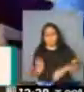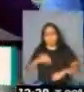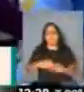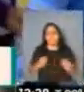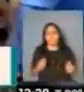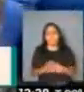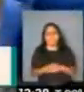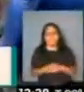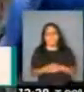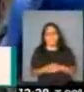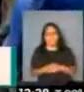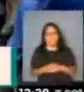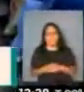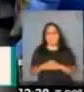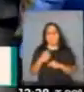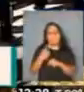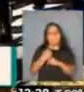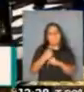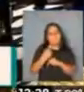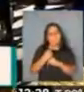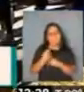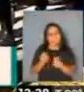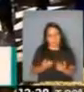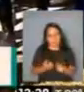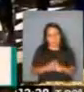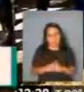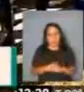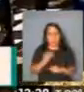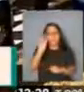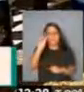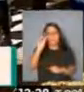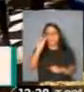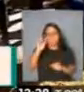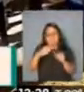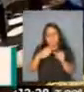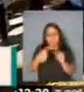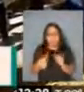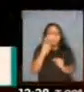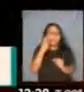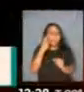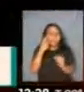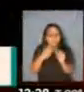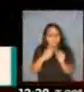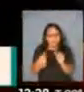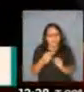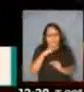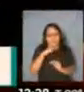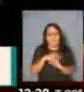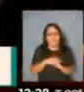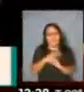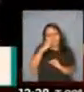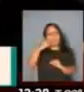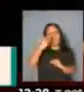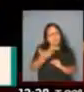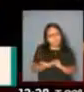de primer en primer momento se le arroja un poquito de hojas de coca y después se le